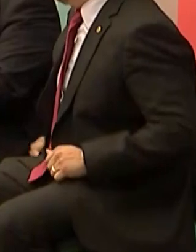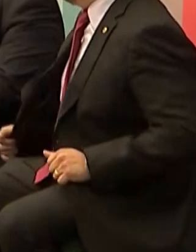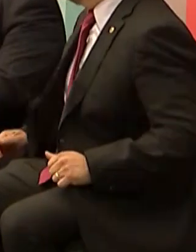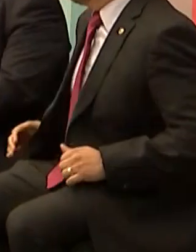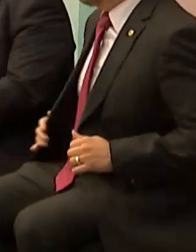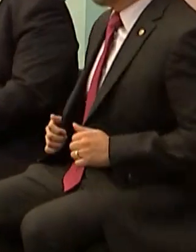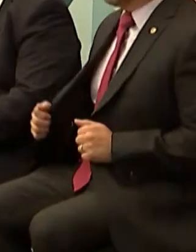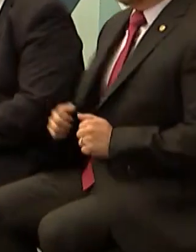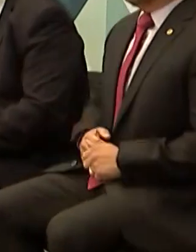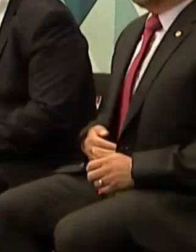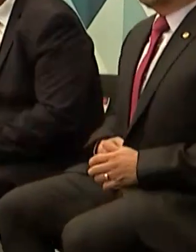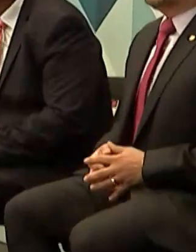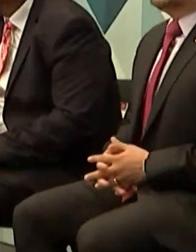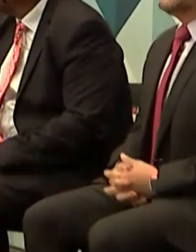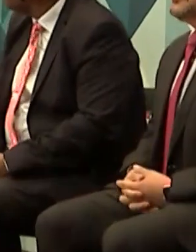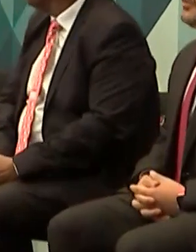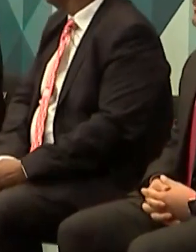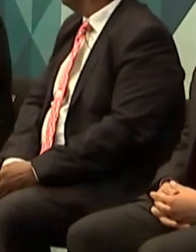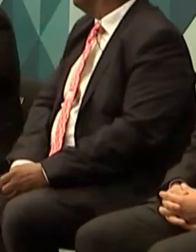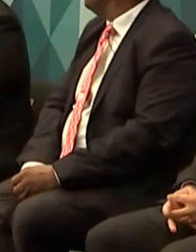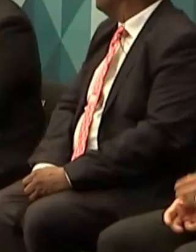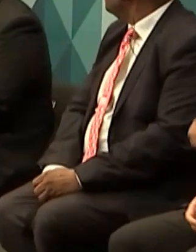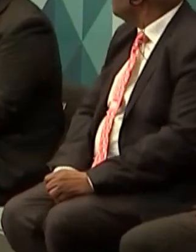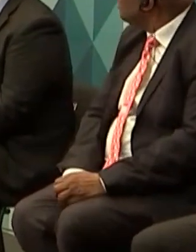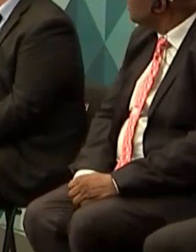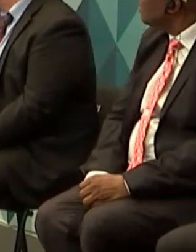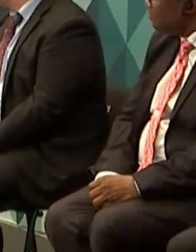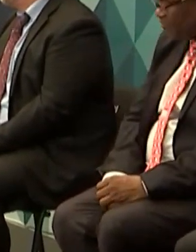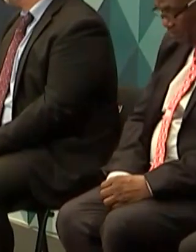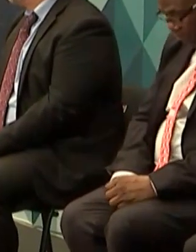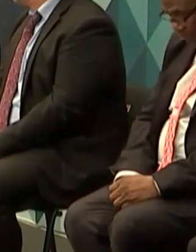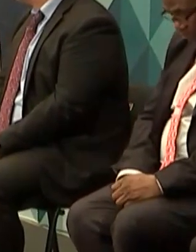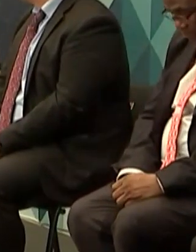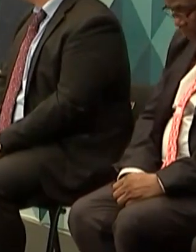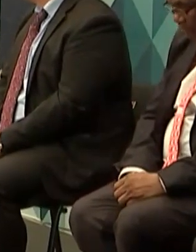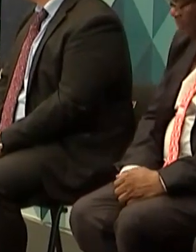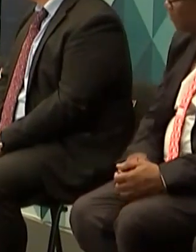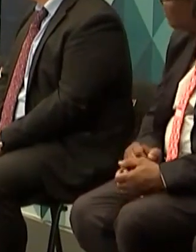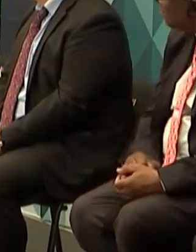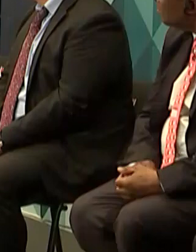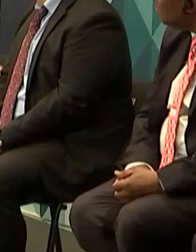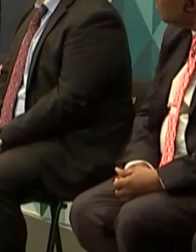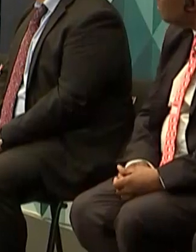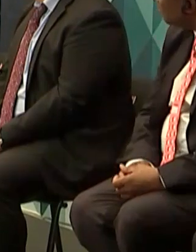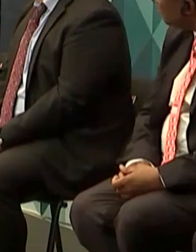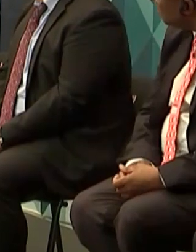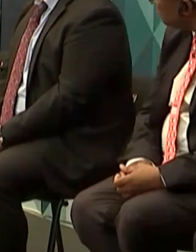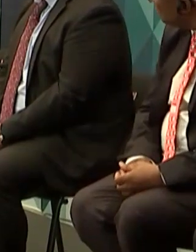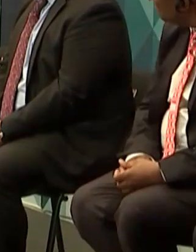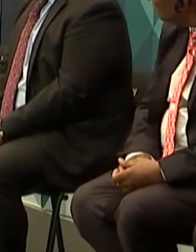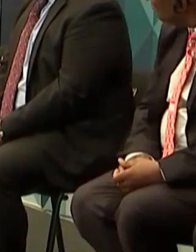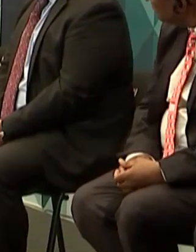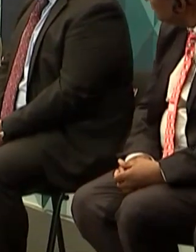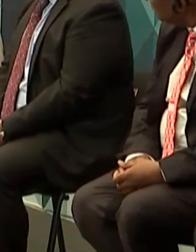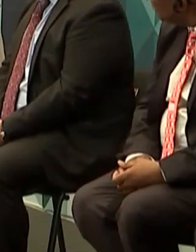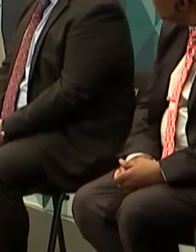México y miembro del Consejo Ejecutivo de la Internacional de la Educación, maestro Alfonso Cepeda